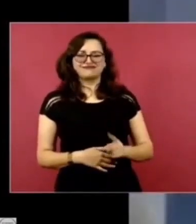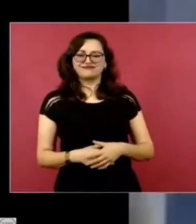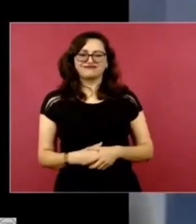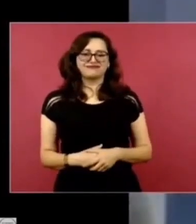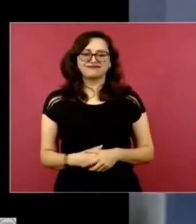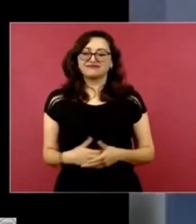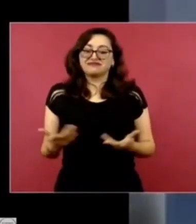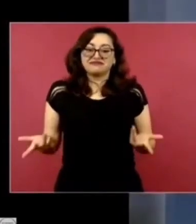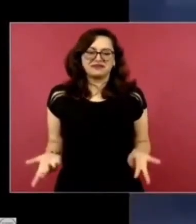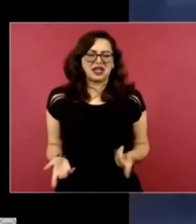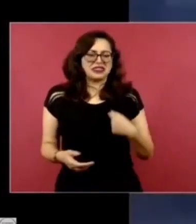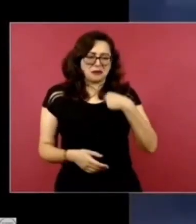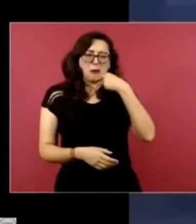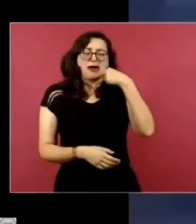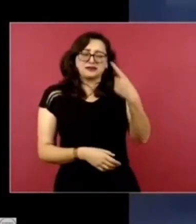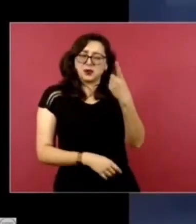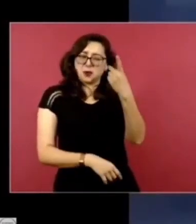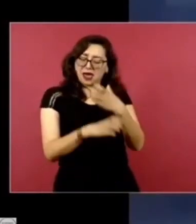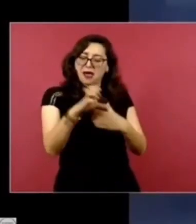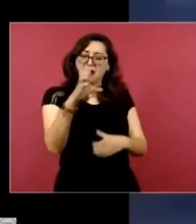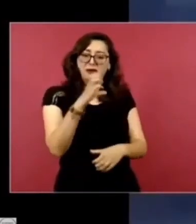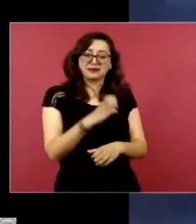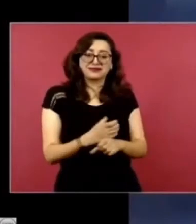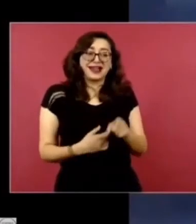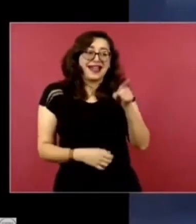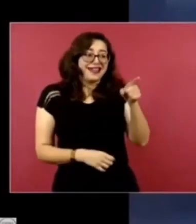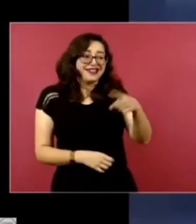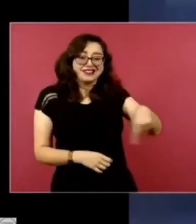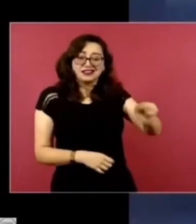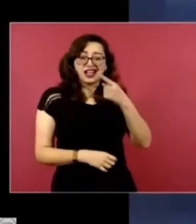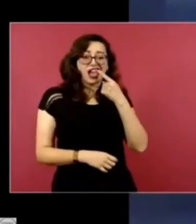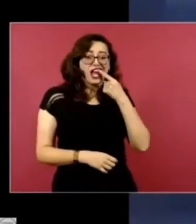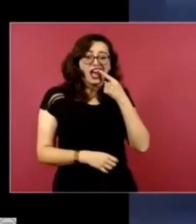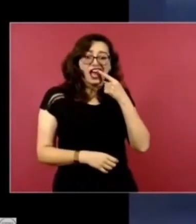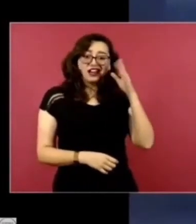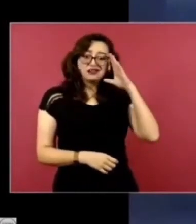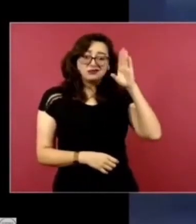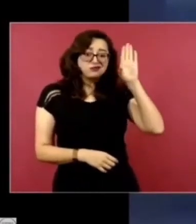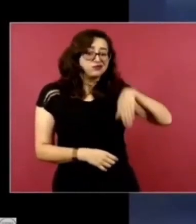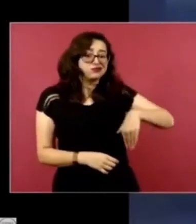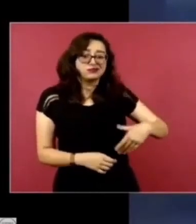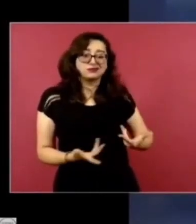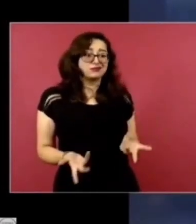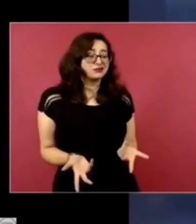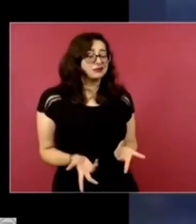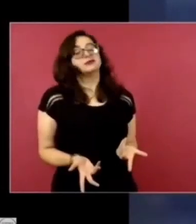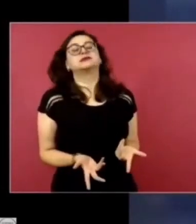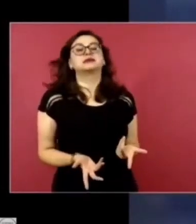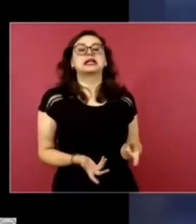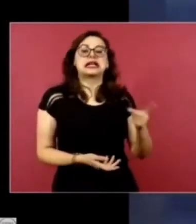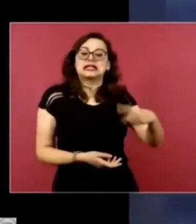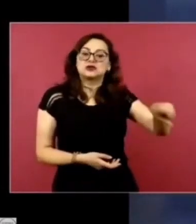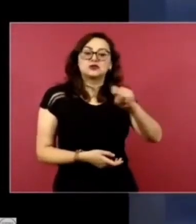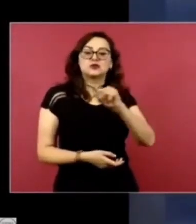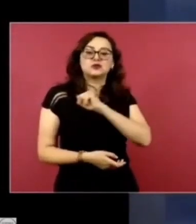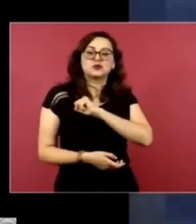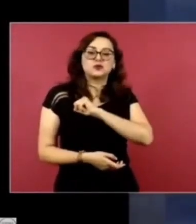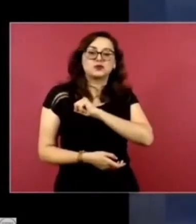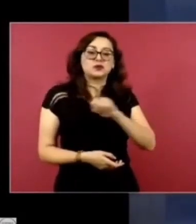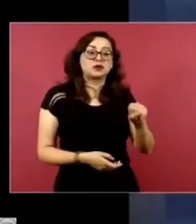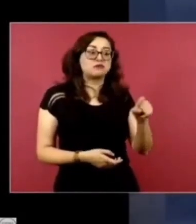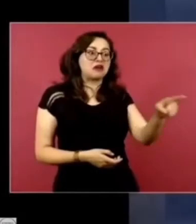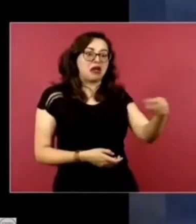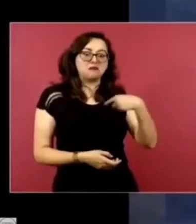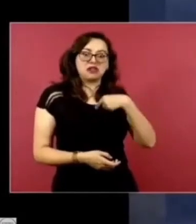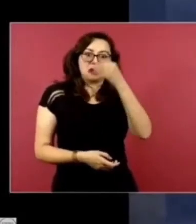no te parece una cosa canallesca, no te parece que también en este caso, sí, porque si me lo hacen a mí, después se lo van a hacer a ti,